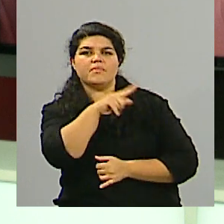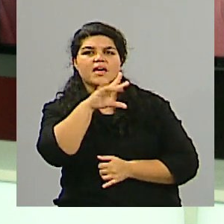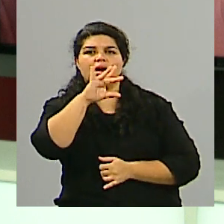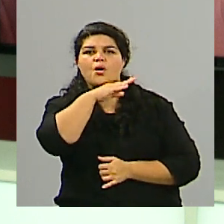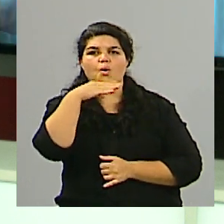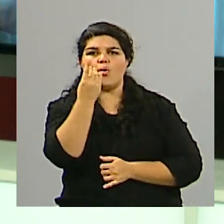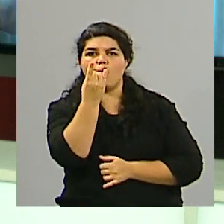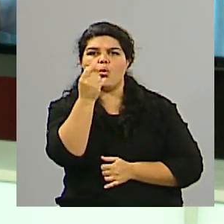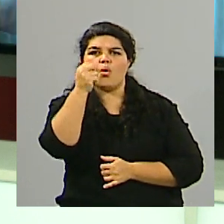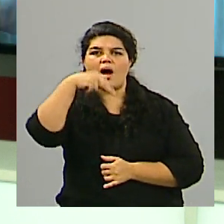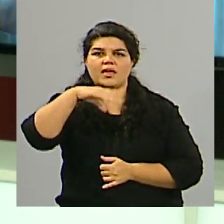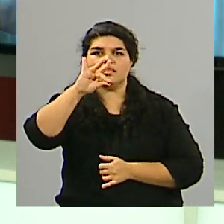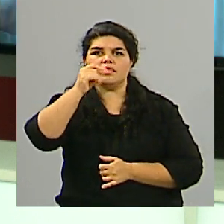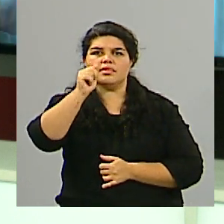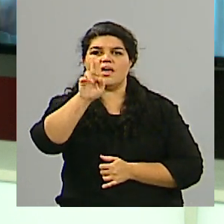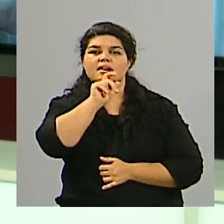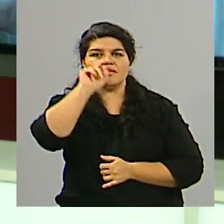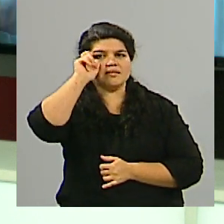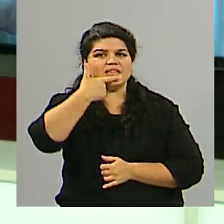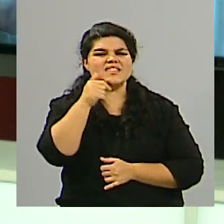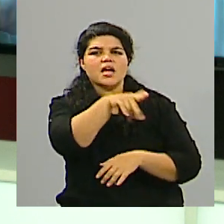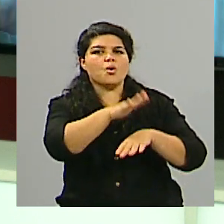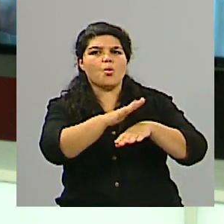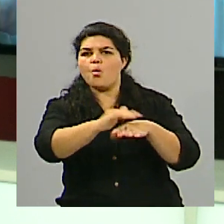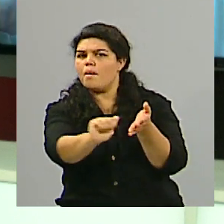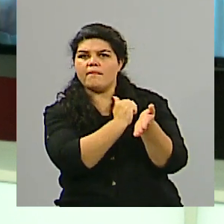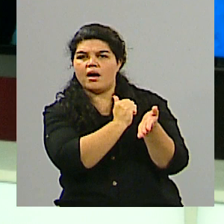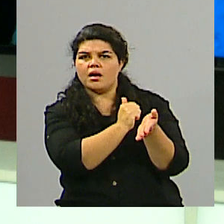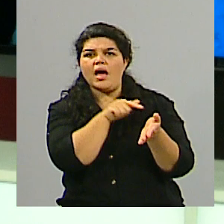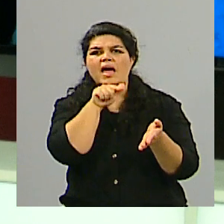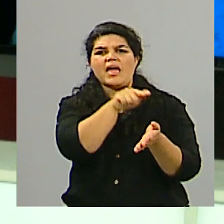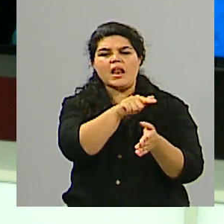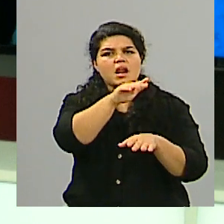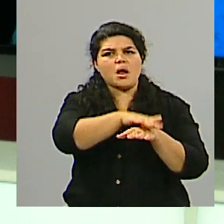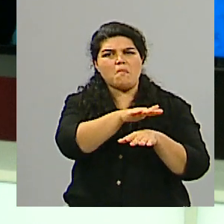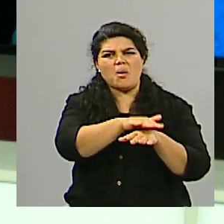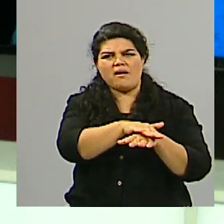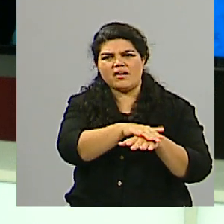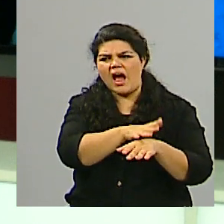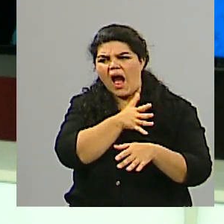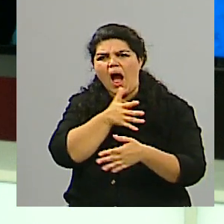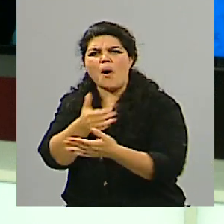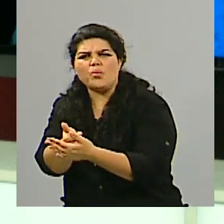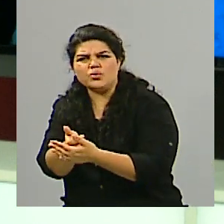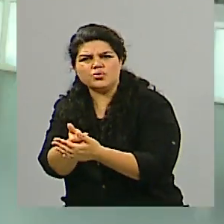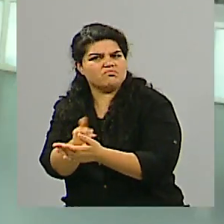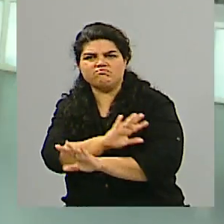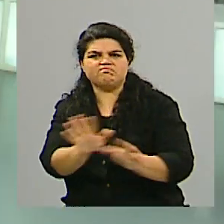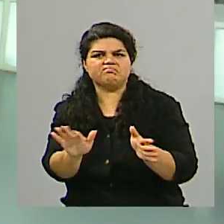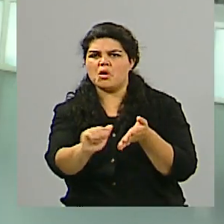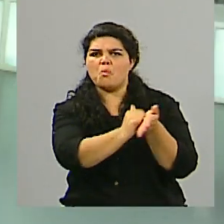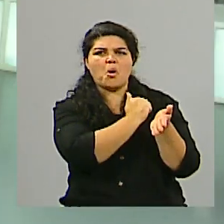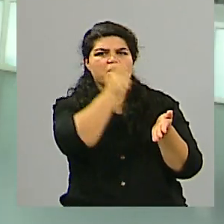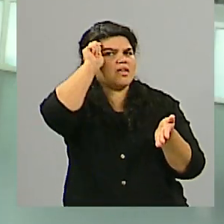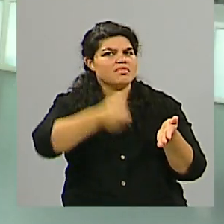haber violado y haber abusado sexualmente a Thelma Fardín. ¿Qué se puede entender, qué se puede decir de esta